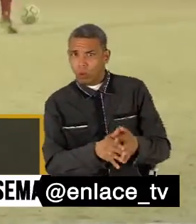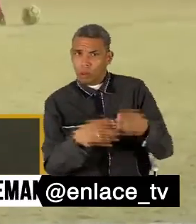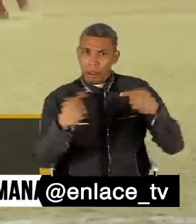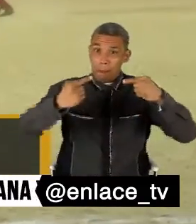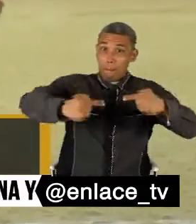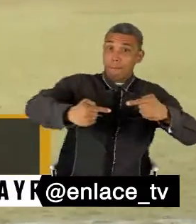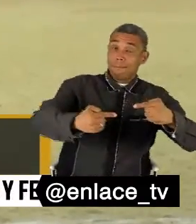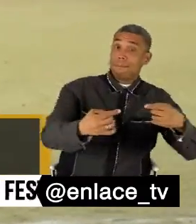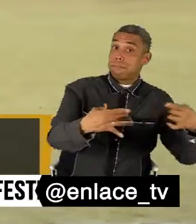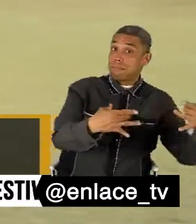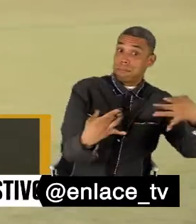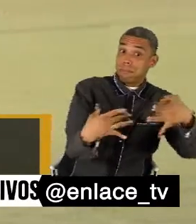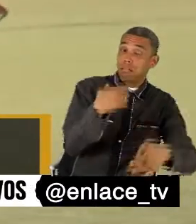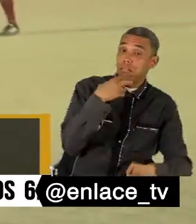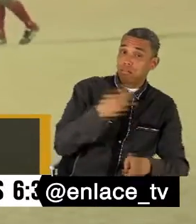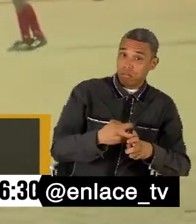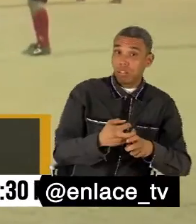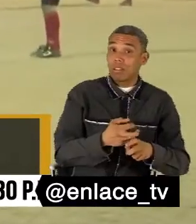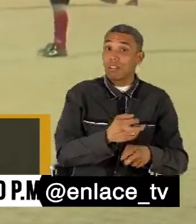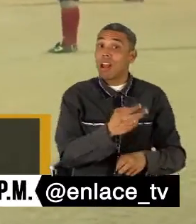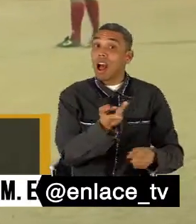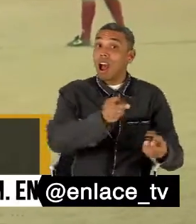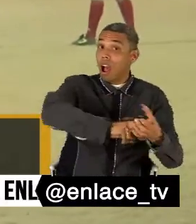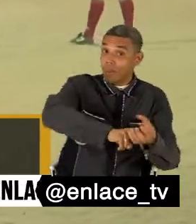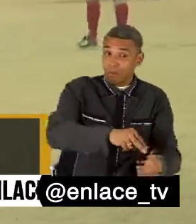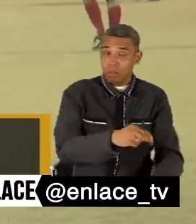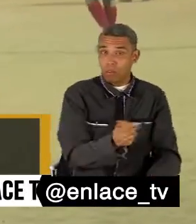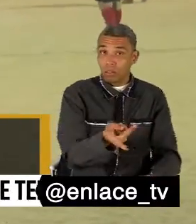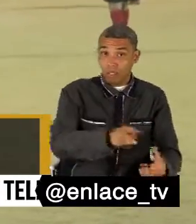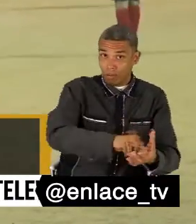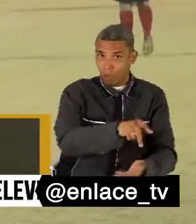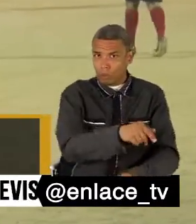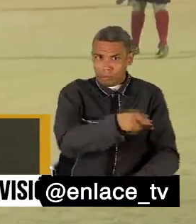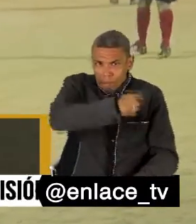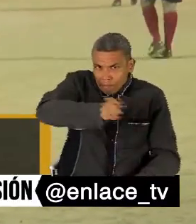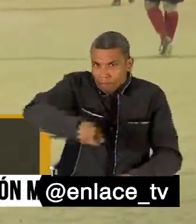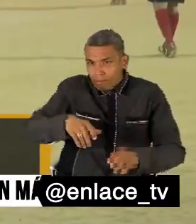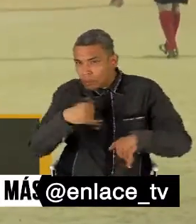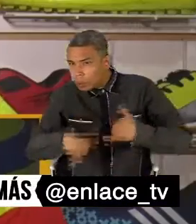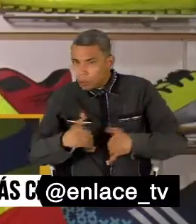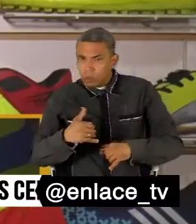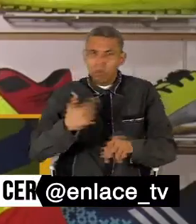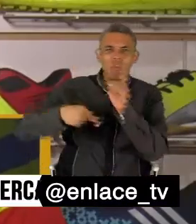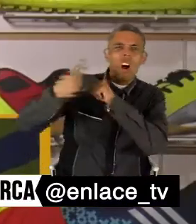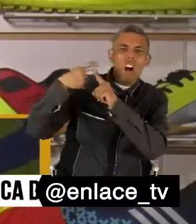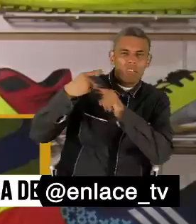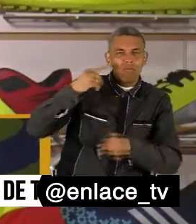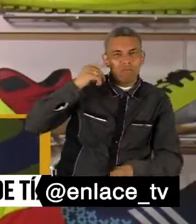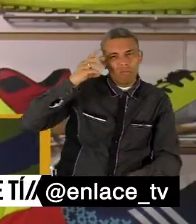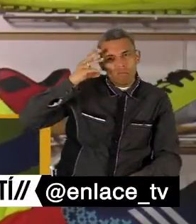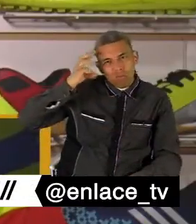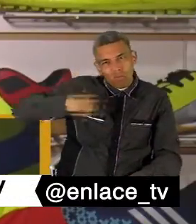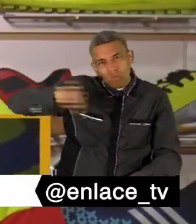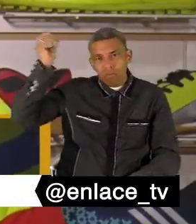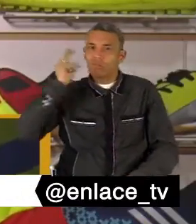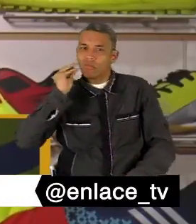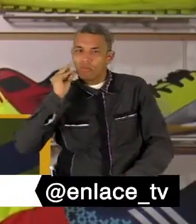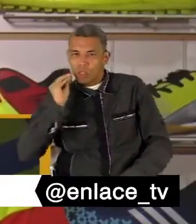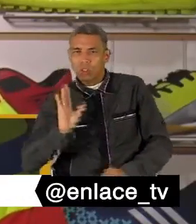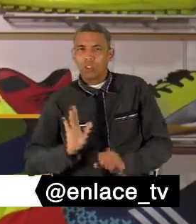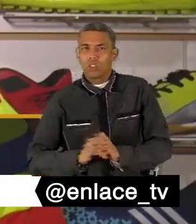jugando, han demostrado un buen nivel, jugadores de categoría, jugadores que jugaron ya fútbol profesional, algunos han jugado